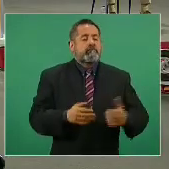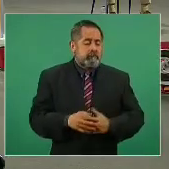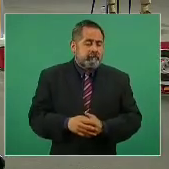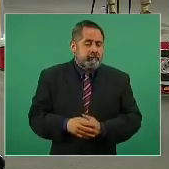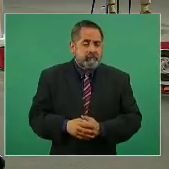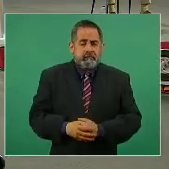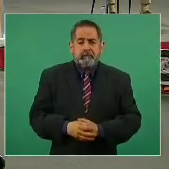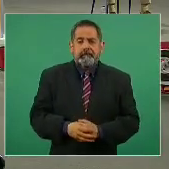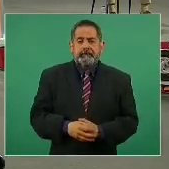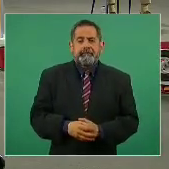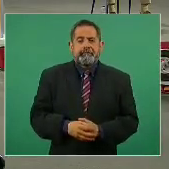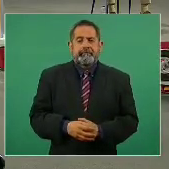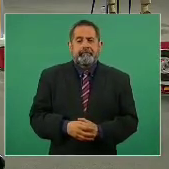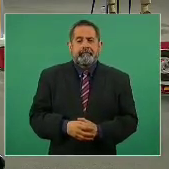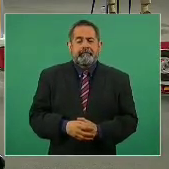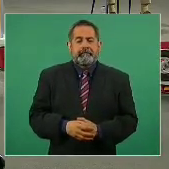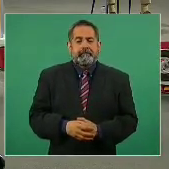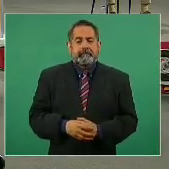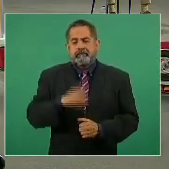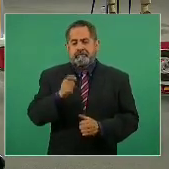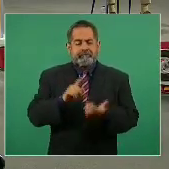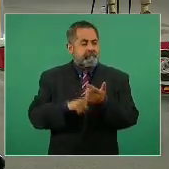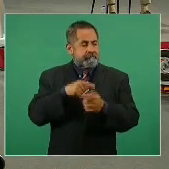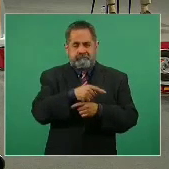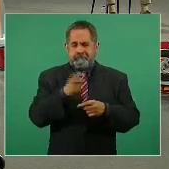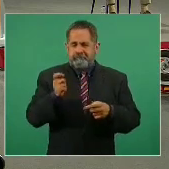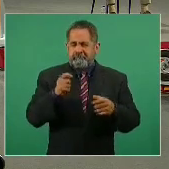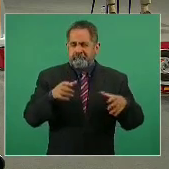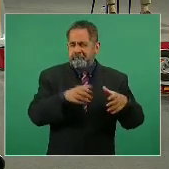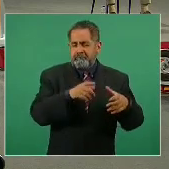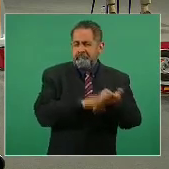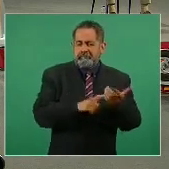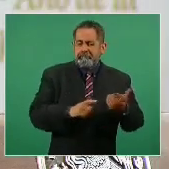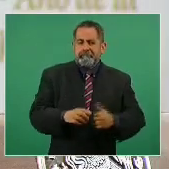Pues no, no hacen nada ahí, sin nada. Sobre este asunto.